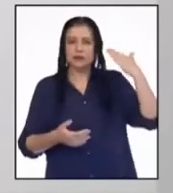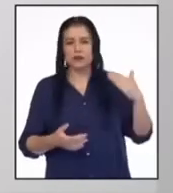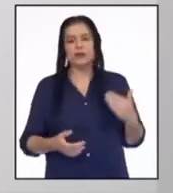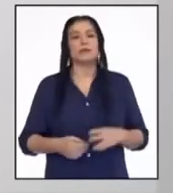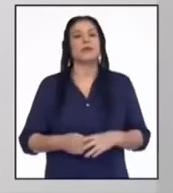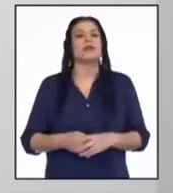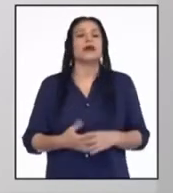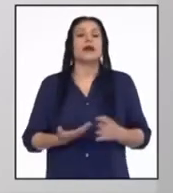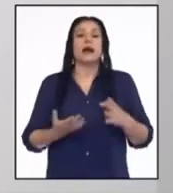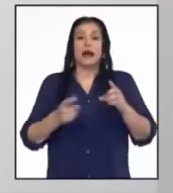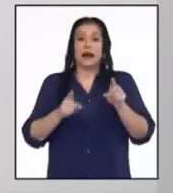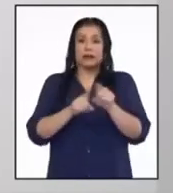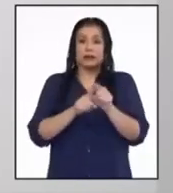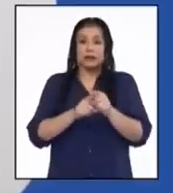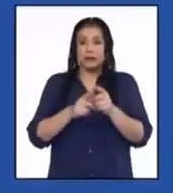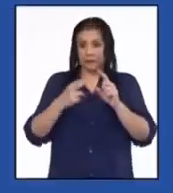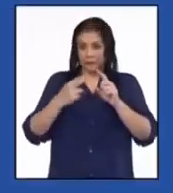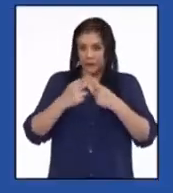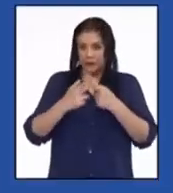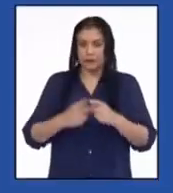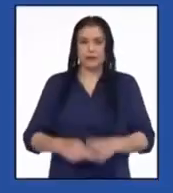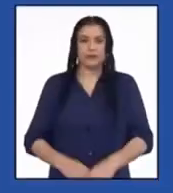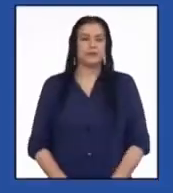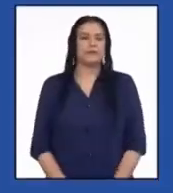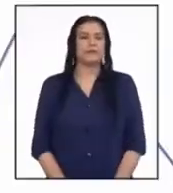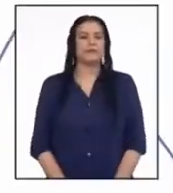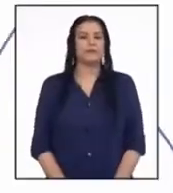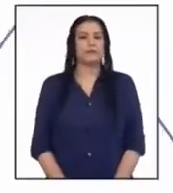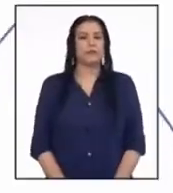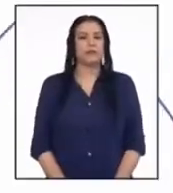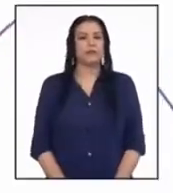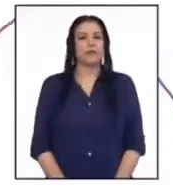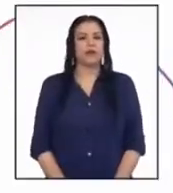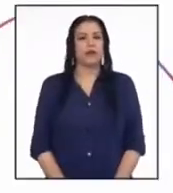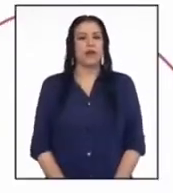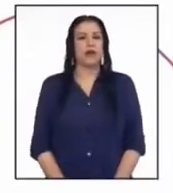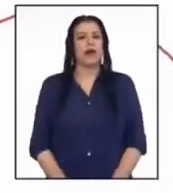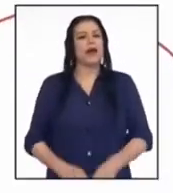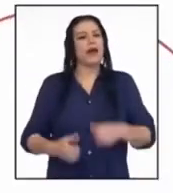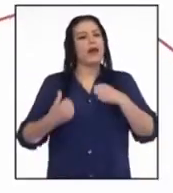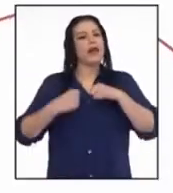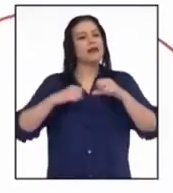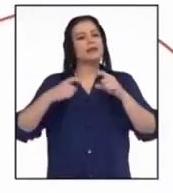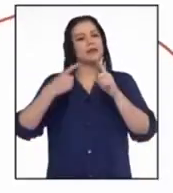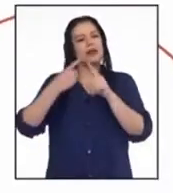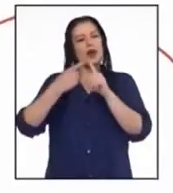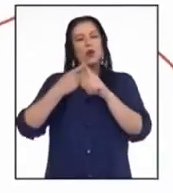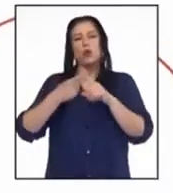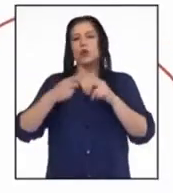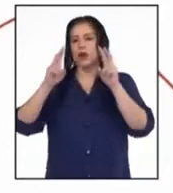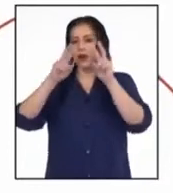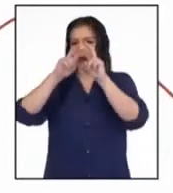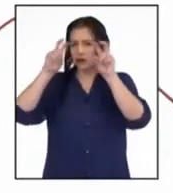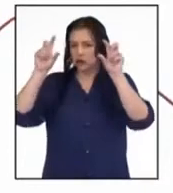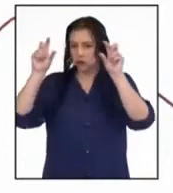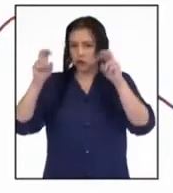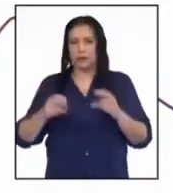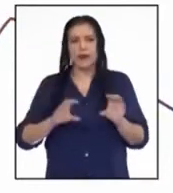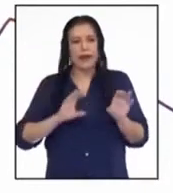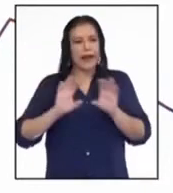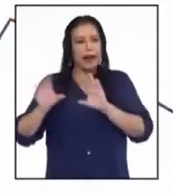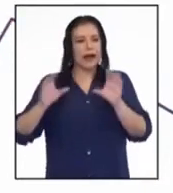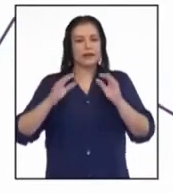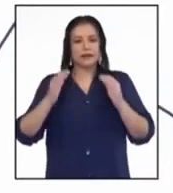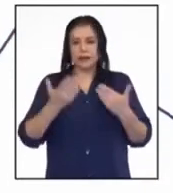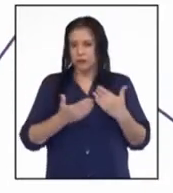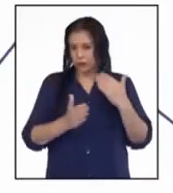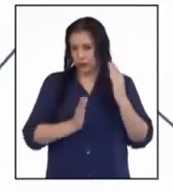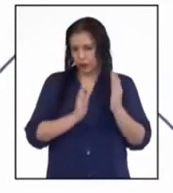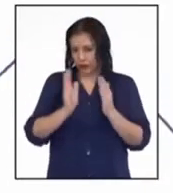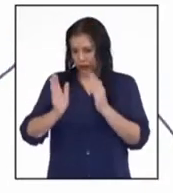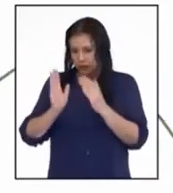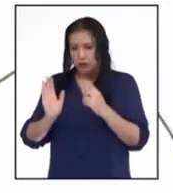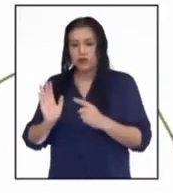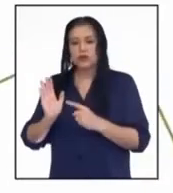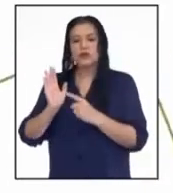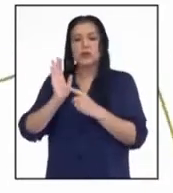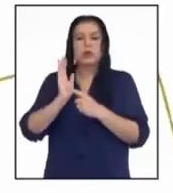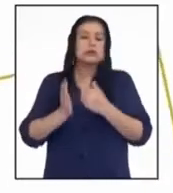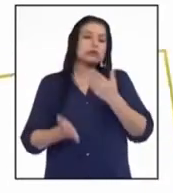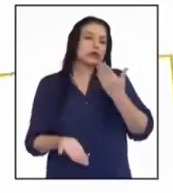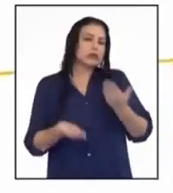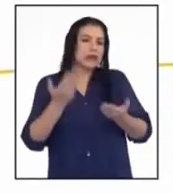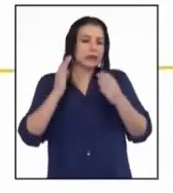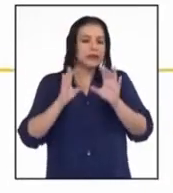realizado, así que comencemos. La actividad 1 se llamó Efectuamos procedimientos de muestreo